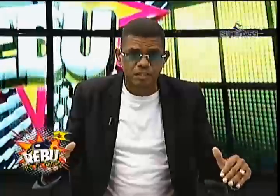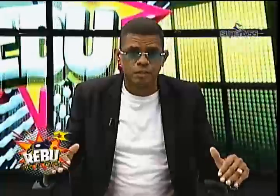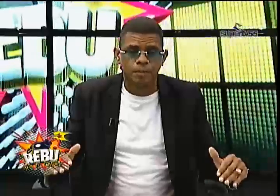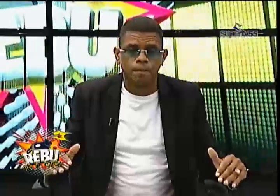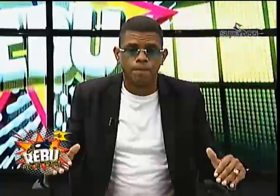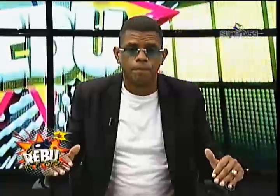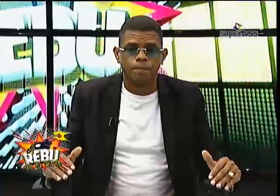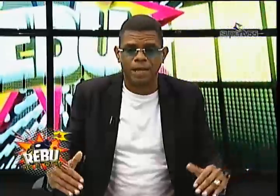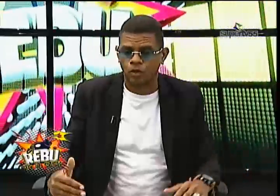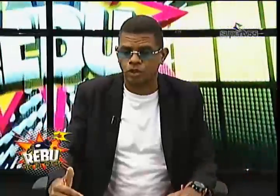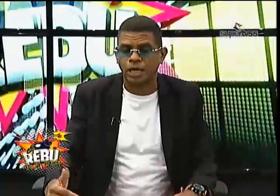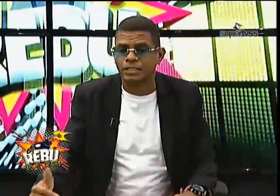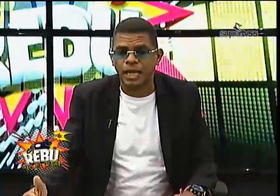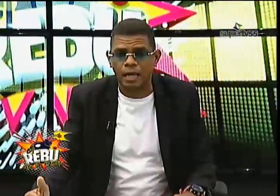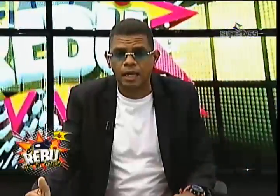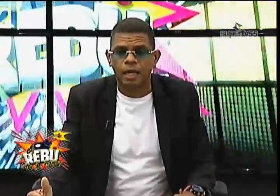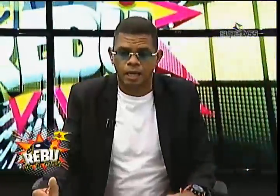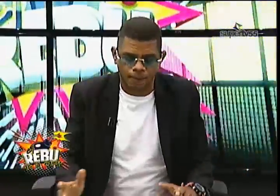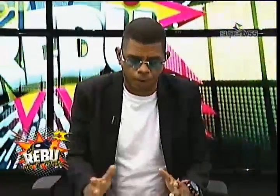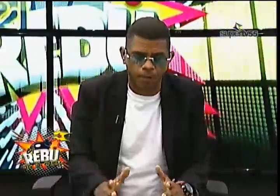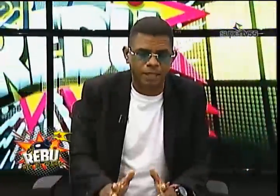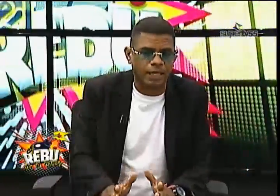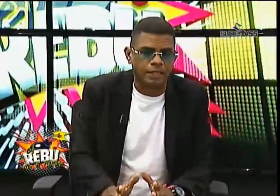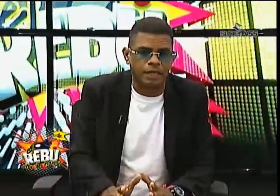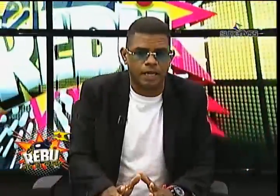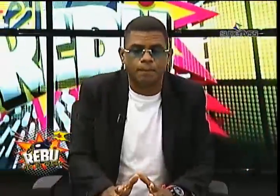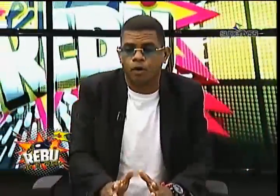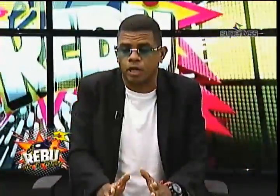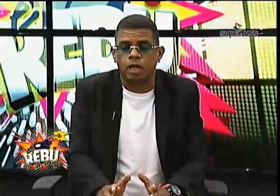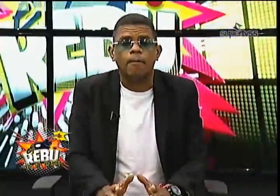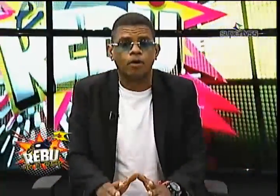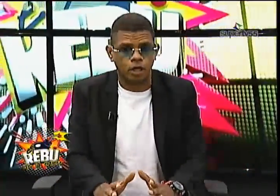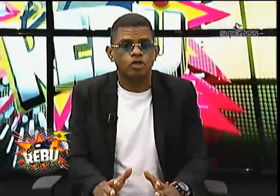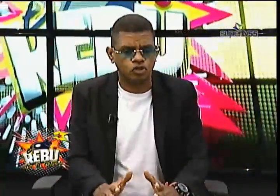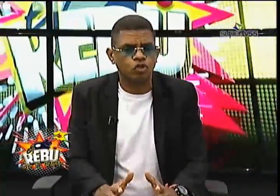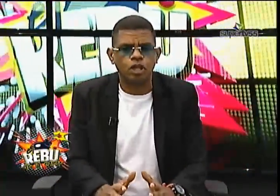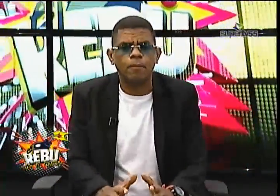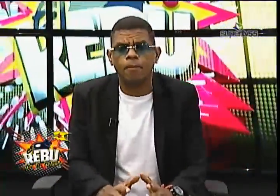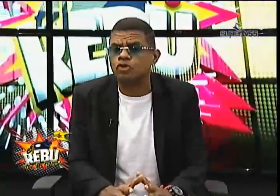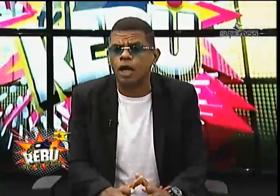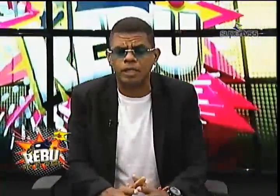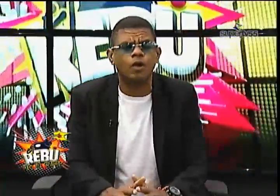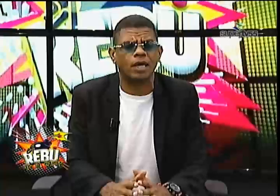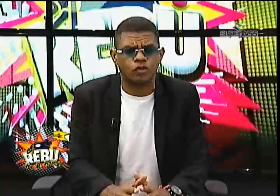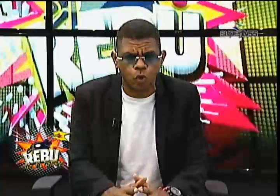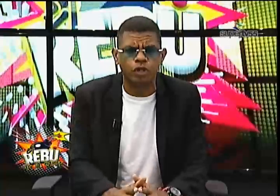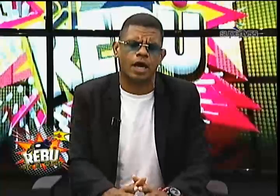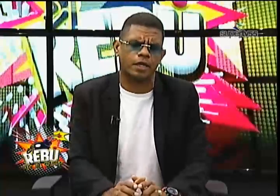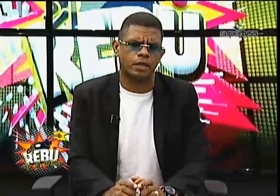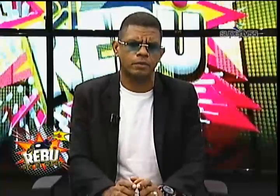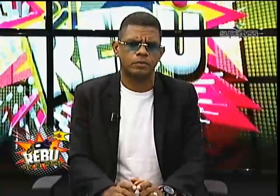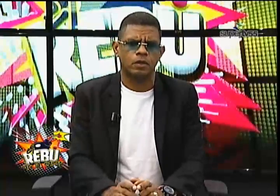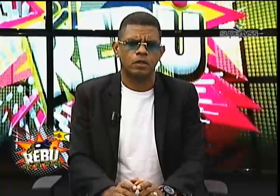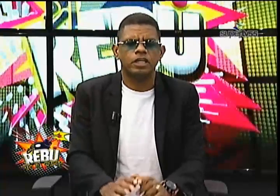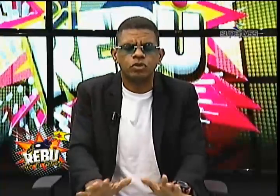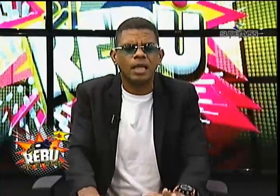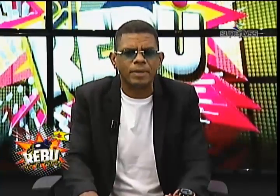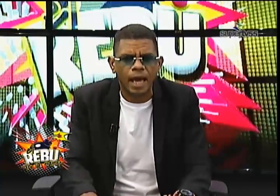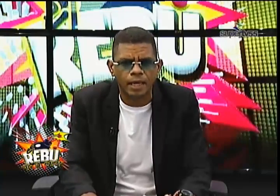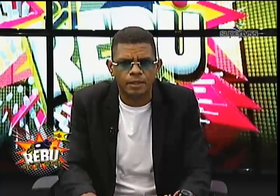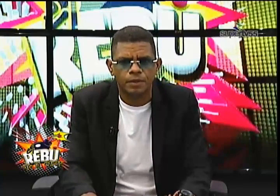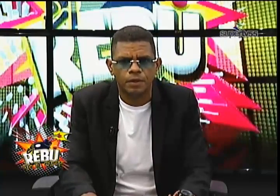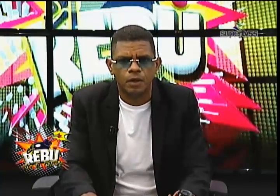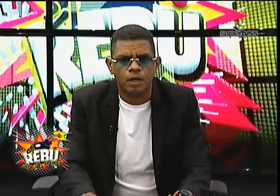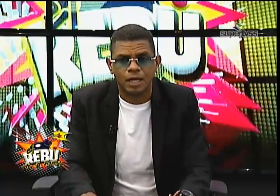garrafales para contrarrestar la problemática haitiana. ¿Por qué? Porque nosotros tenemos muchos haitianos que estudian aquí y eso está